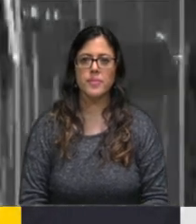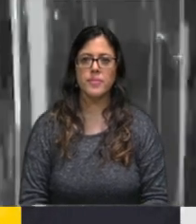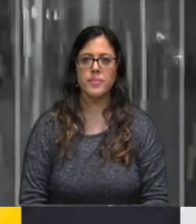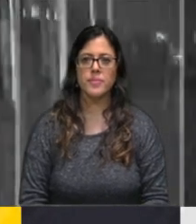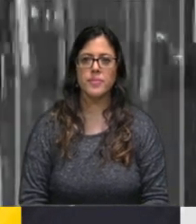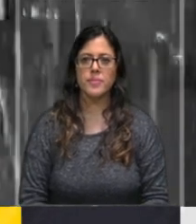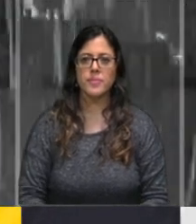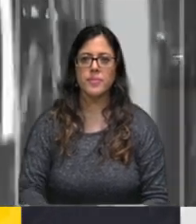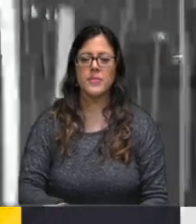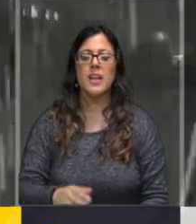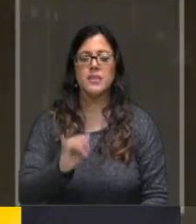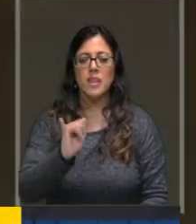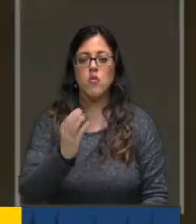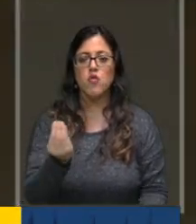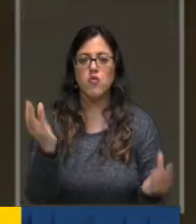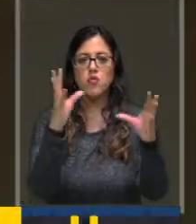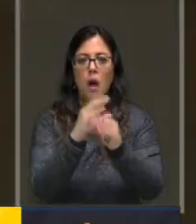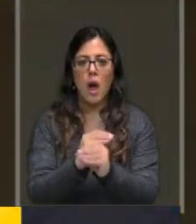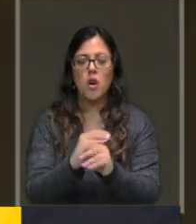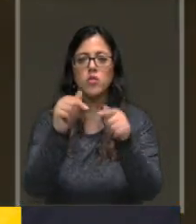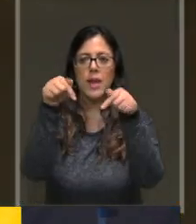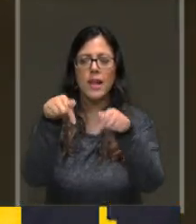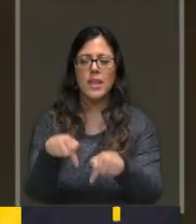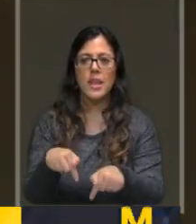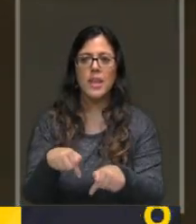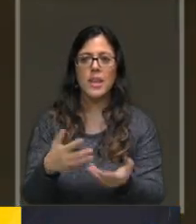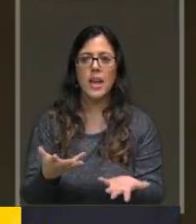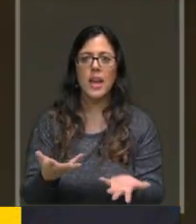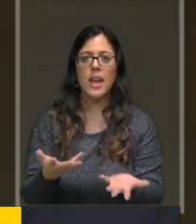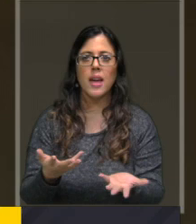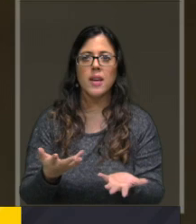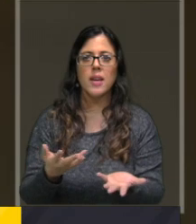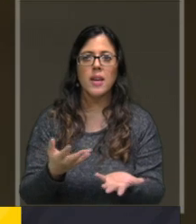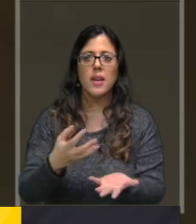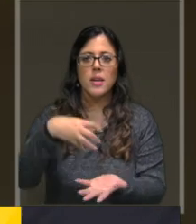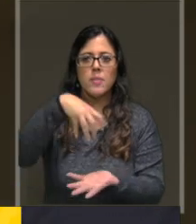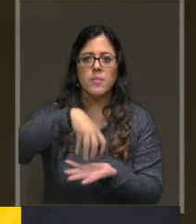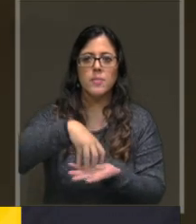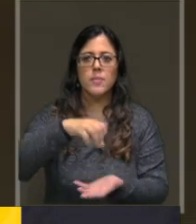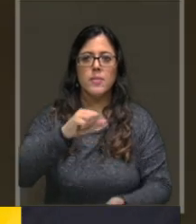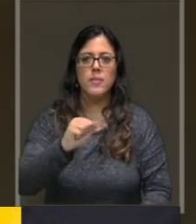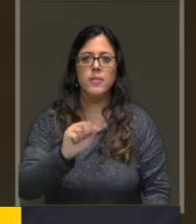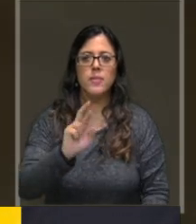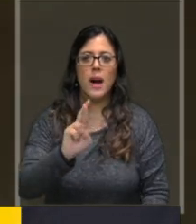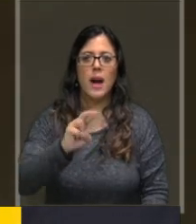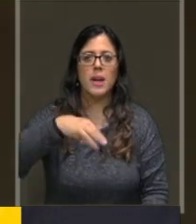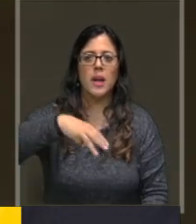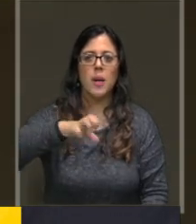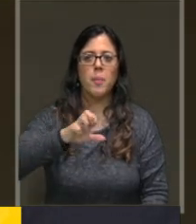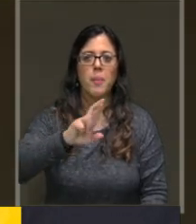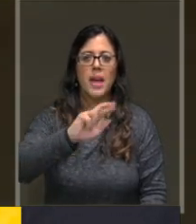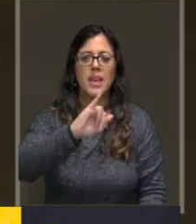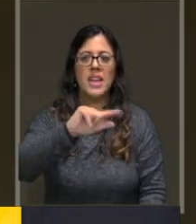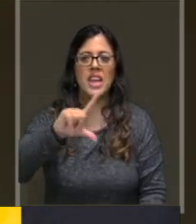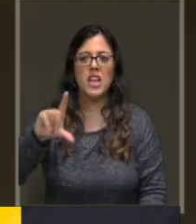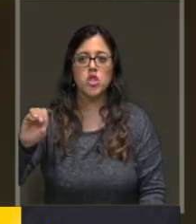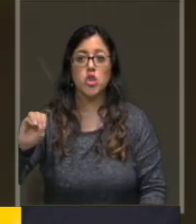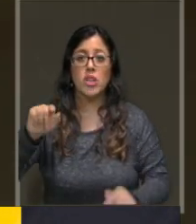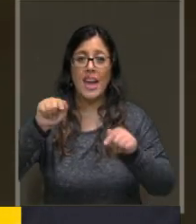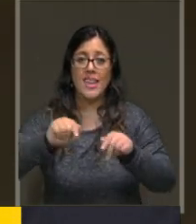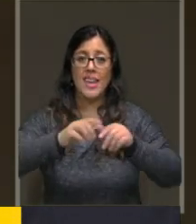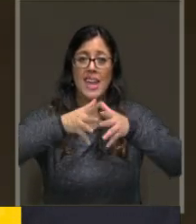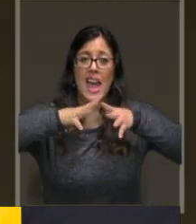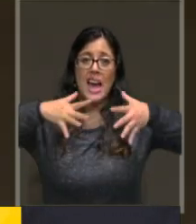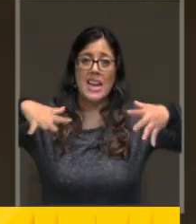Sí, buenas noches. Justamente estamos ubicados en el sector de Armerillo, donde el torrente de este río Maule ha sido de